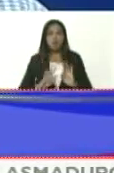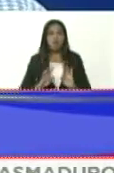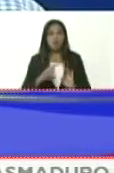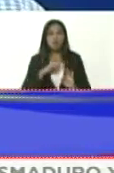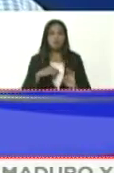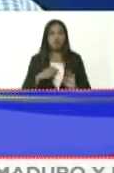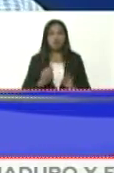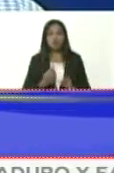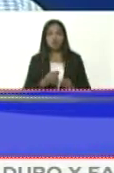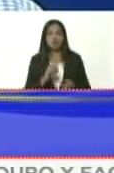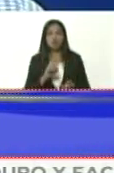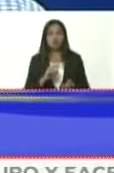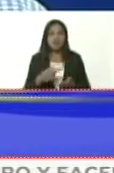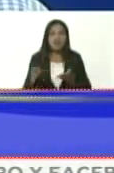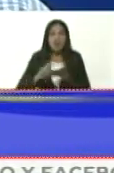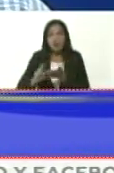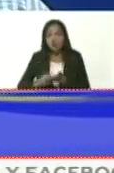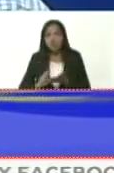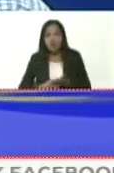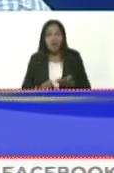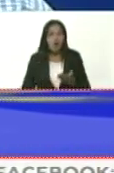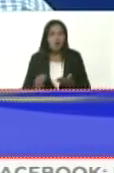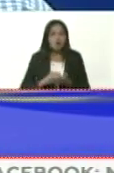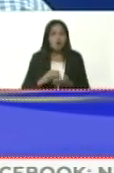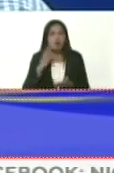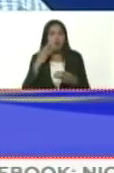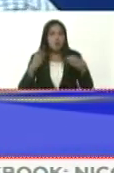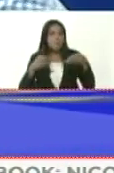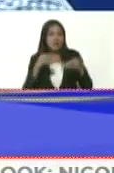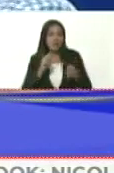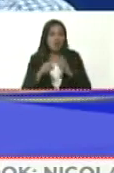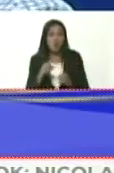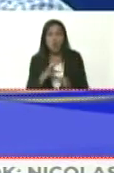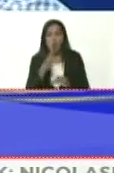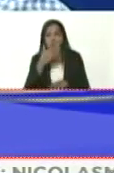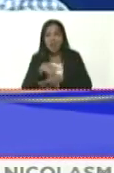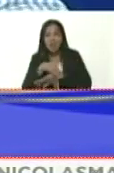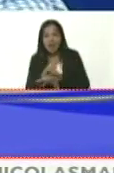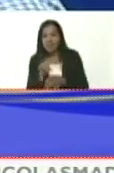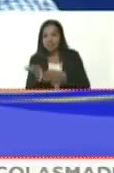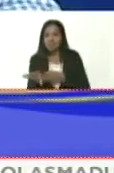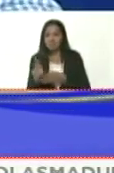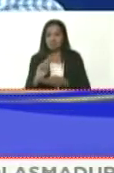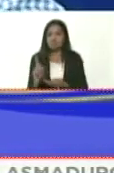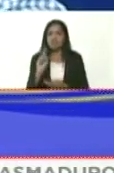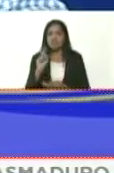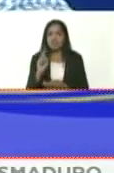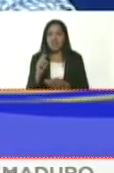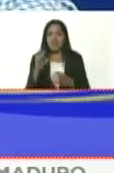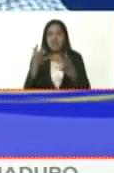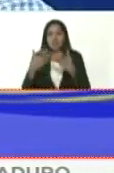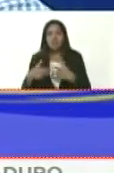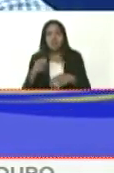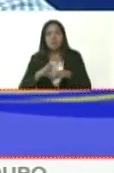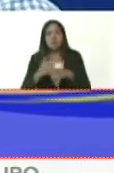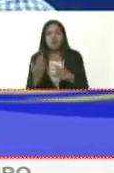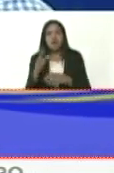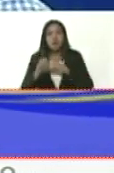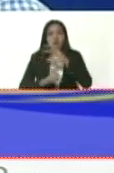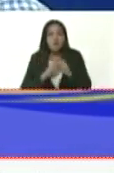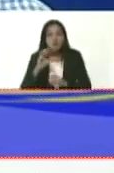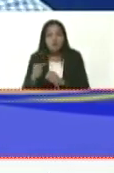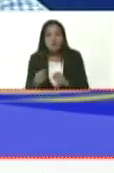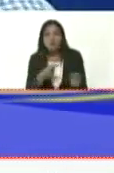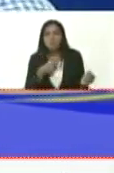está en los desechos sólidos venezolanos. Hay gente que dice que eso no es necesario para la industria, pero bueno, la pregunta sería, ¿por qué lo compran tanto